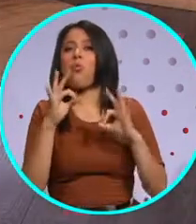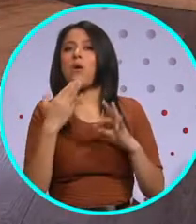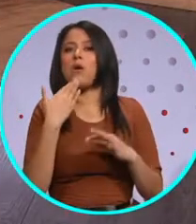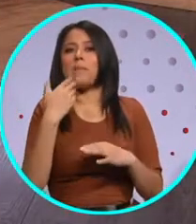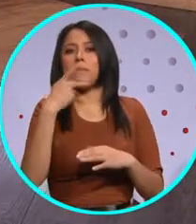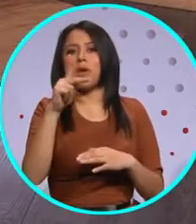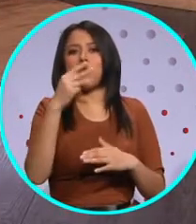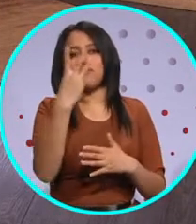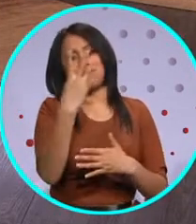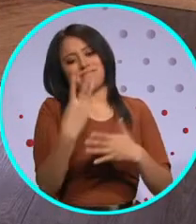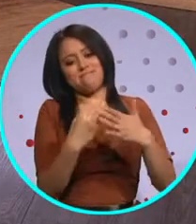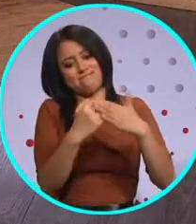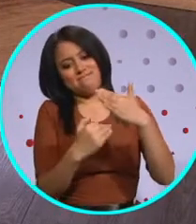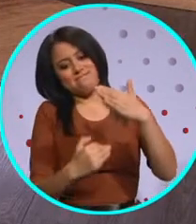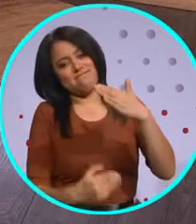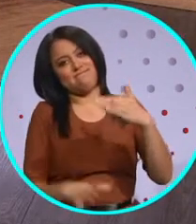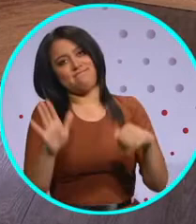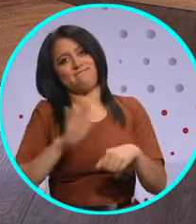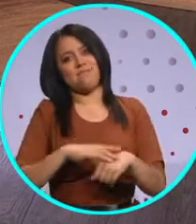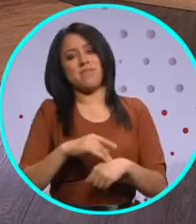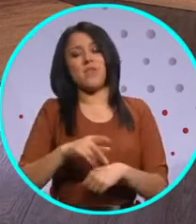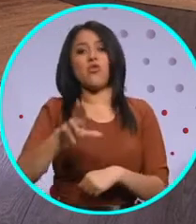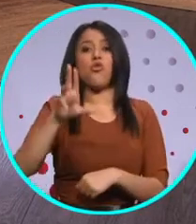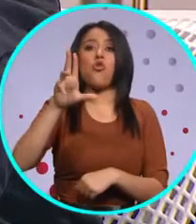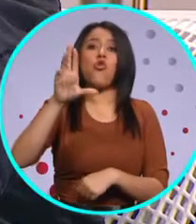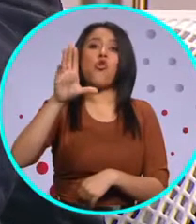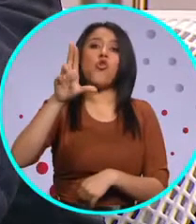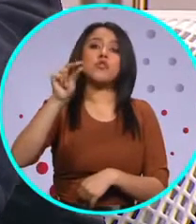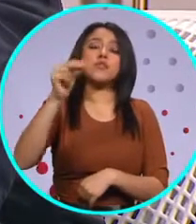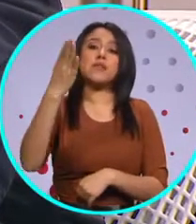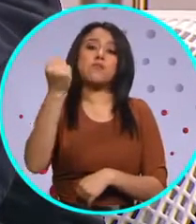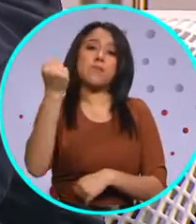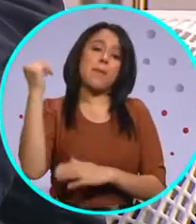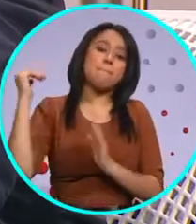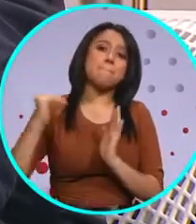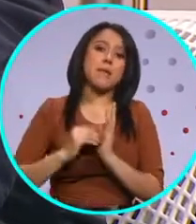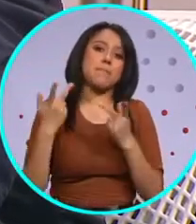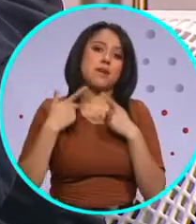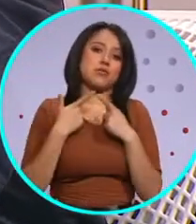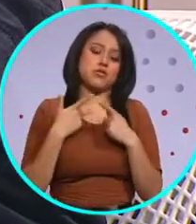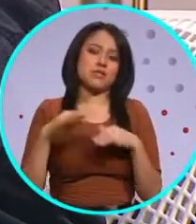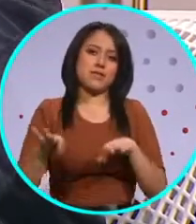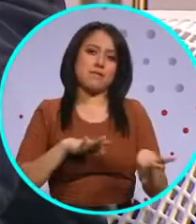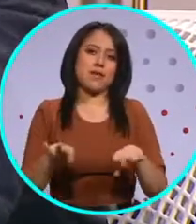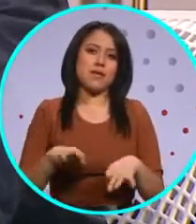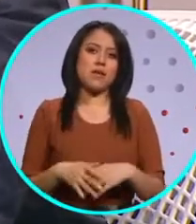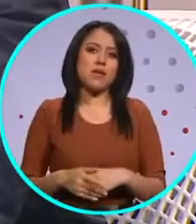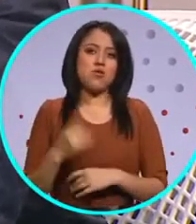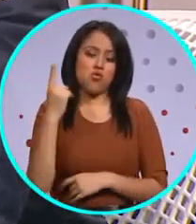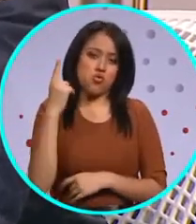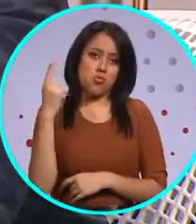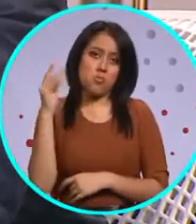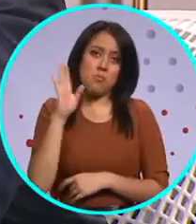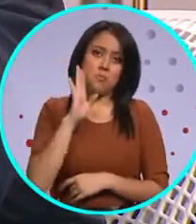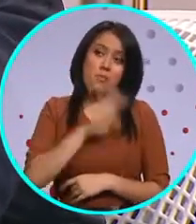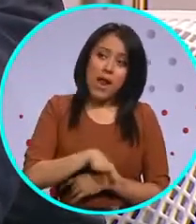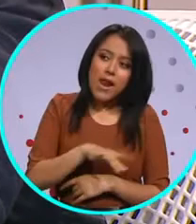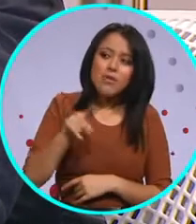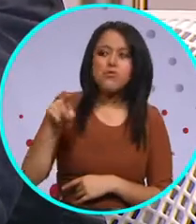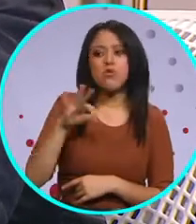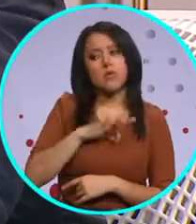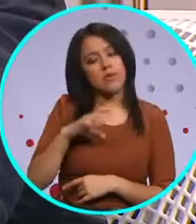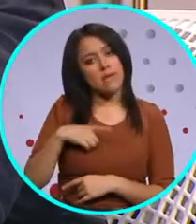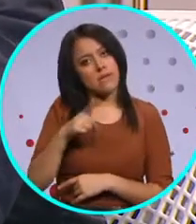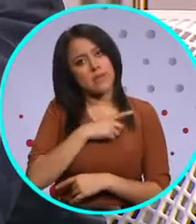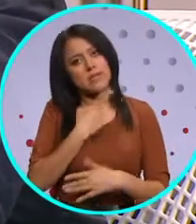forma en tres cochinadas que eras un museo plata y nueve mil elementos jorge hacia el 1 de amador termal es el momento también de que denuncien para que una institución